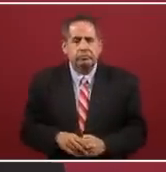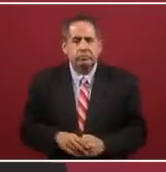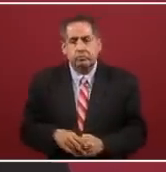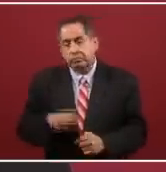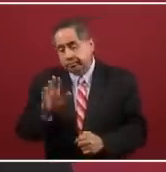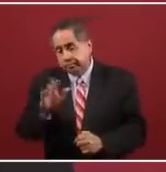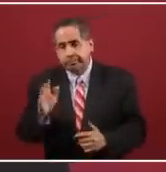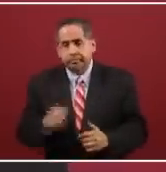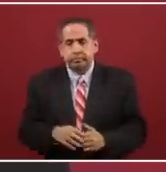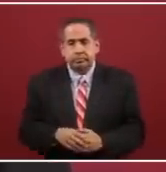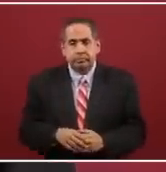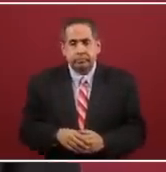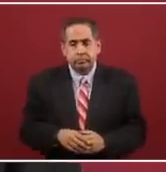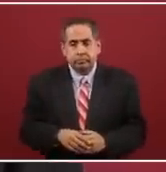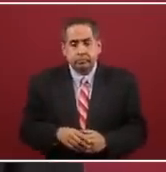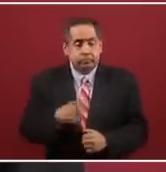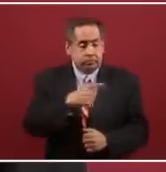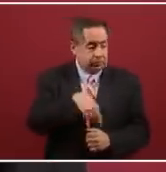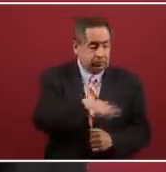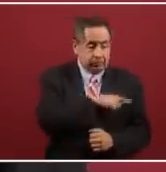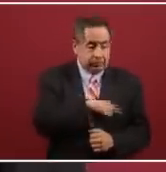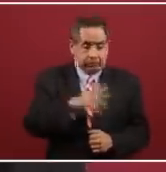Ah, pero como no pueden